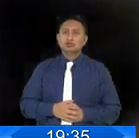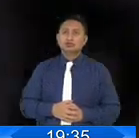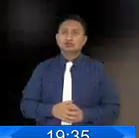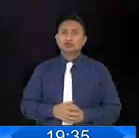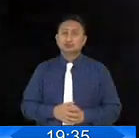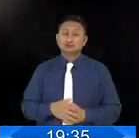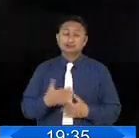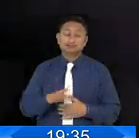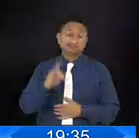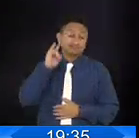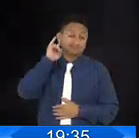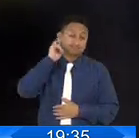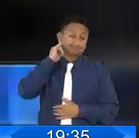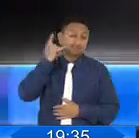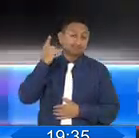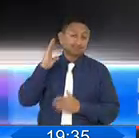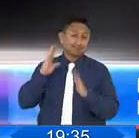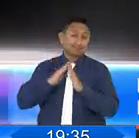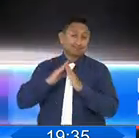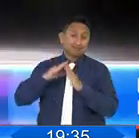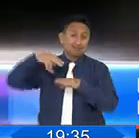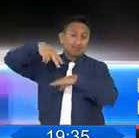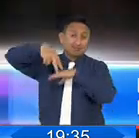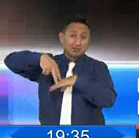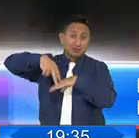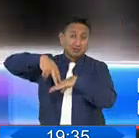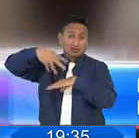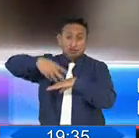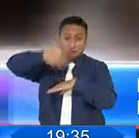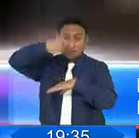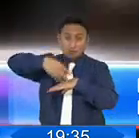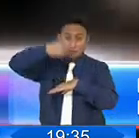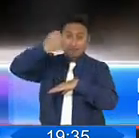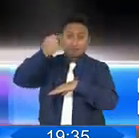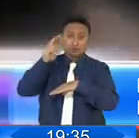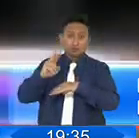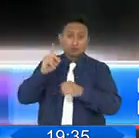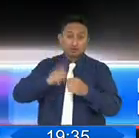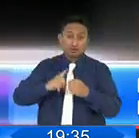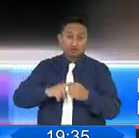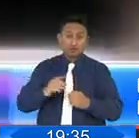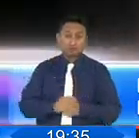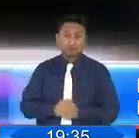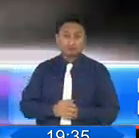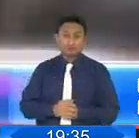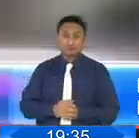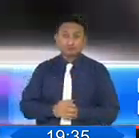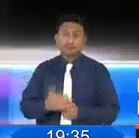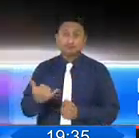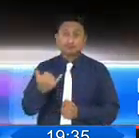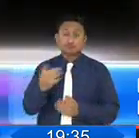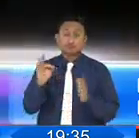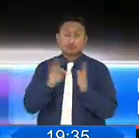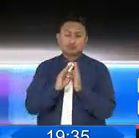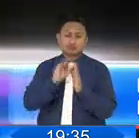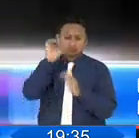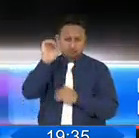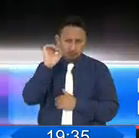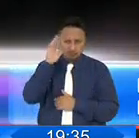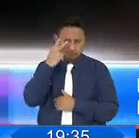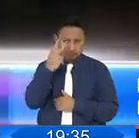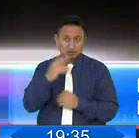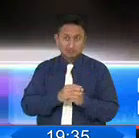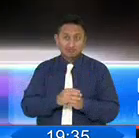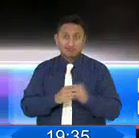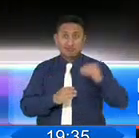La menor yacía en la terraza de una vivienda en el sector de la Magdalena, al sur de Quito. En el video que se ha viralizado en redes sociales se observa que